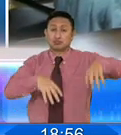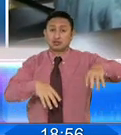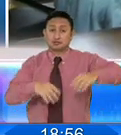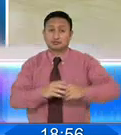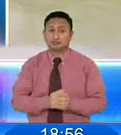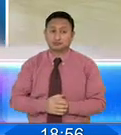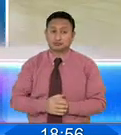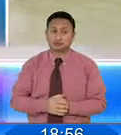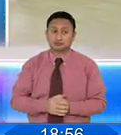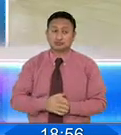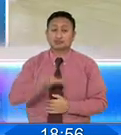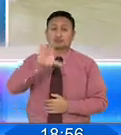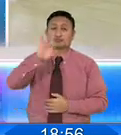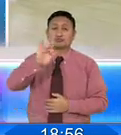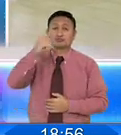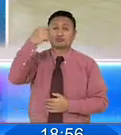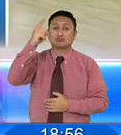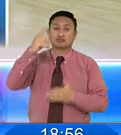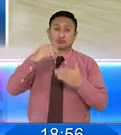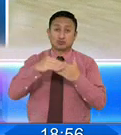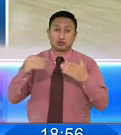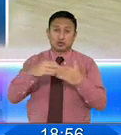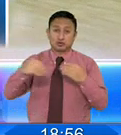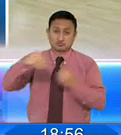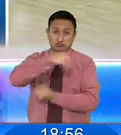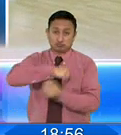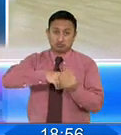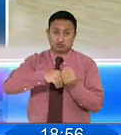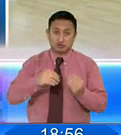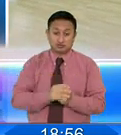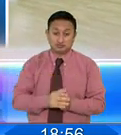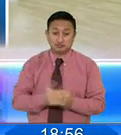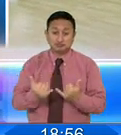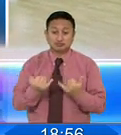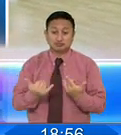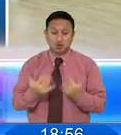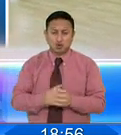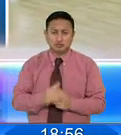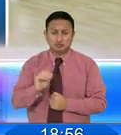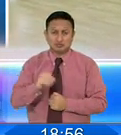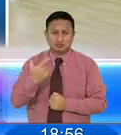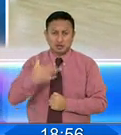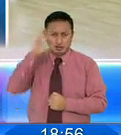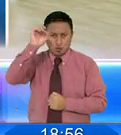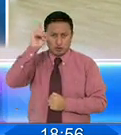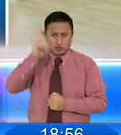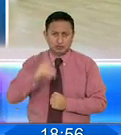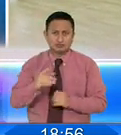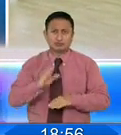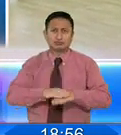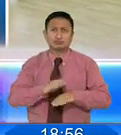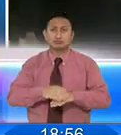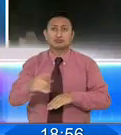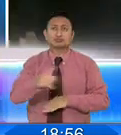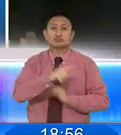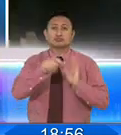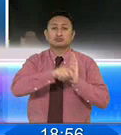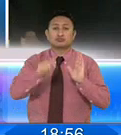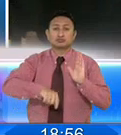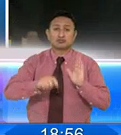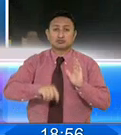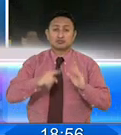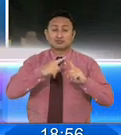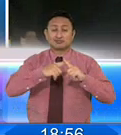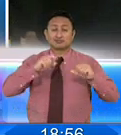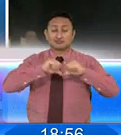alrededor de 8 millones de dólares, ante lo cual surgieron las primeras reacciones de parte de la defensa precisamente del ex